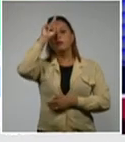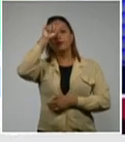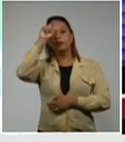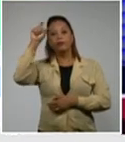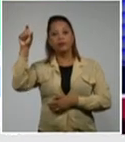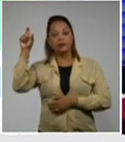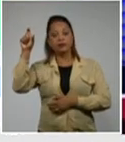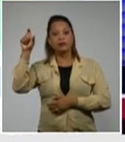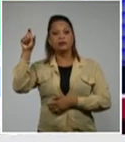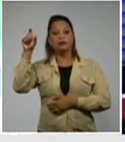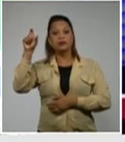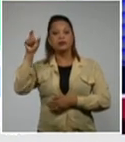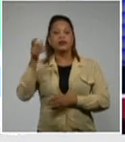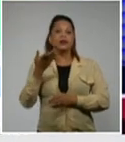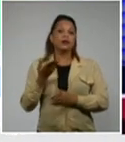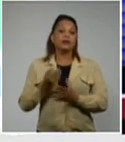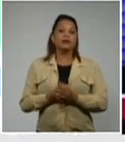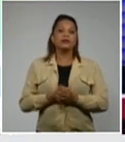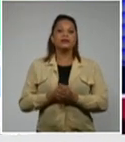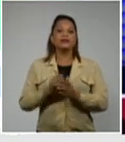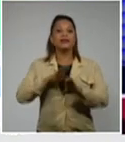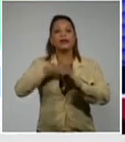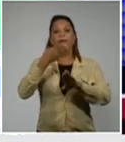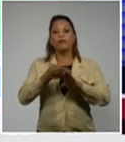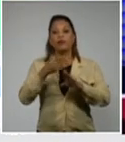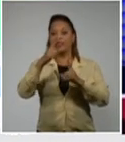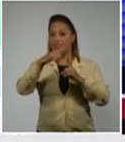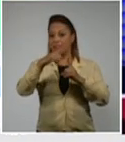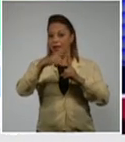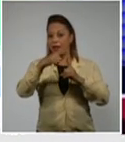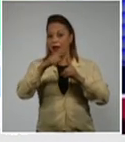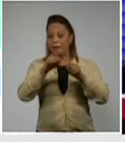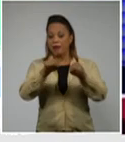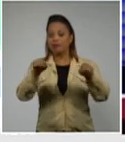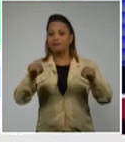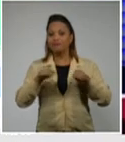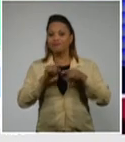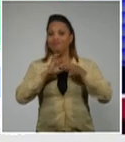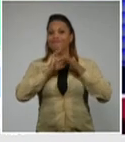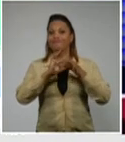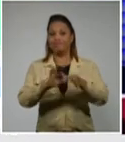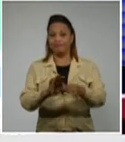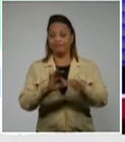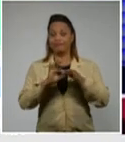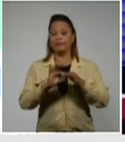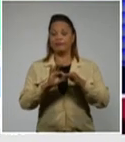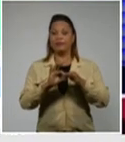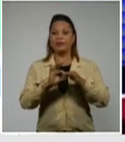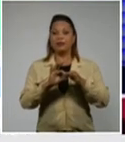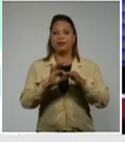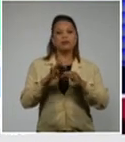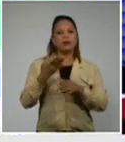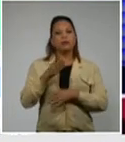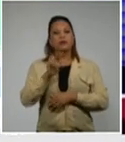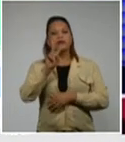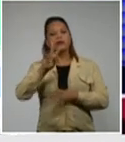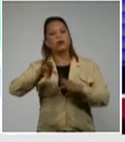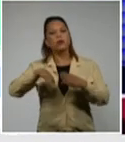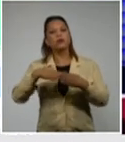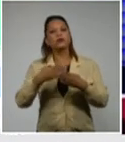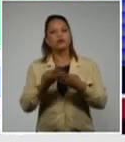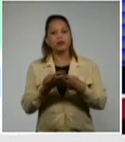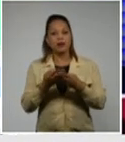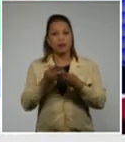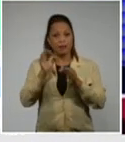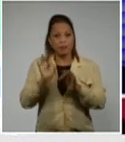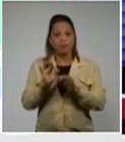buena parte de ellos en terapia intensiva, ya que desde prácticamente el segundo día o el mismo día de